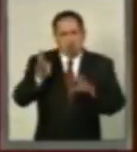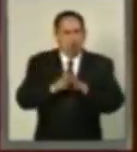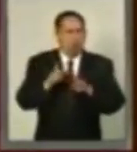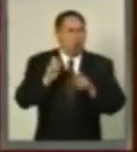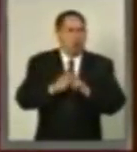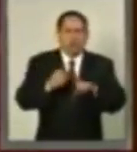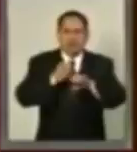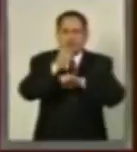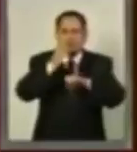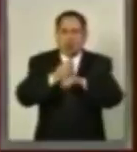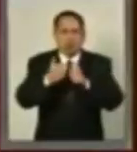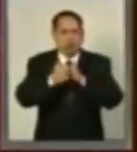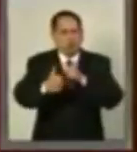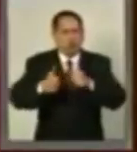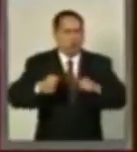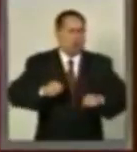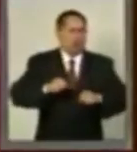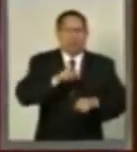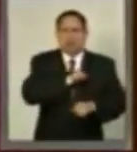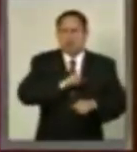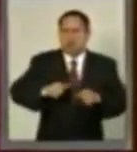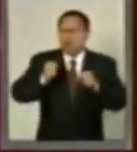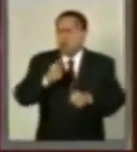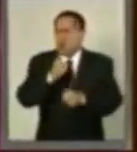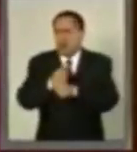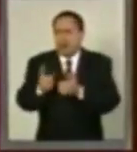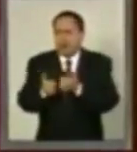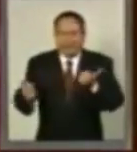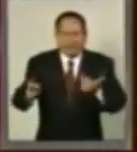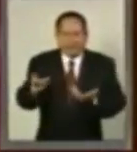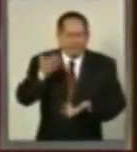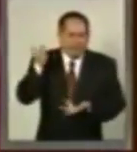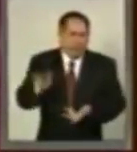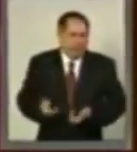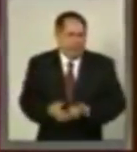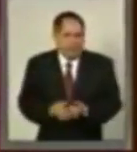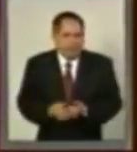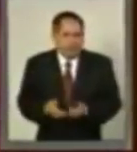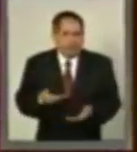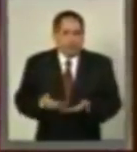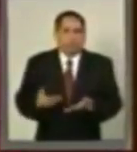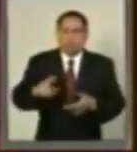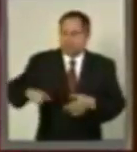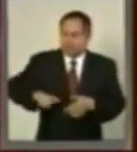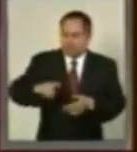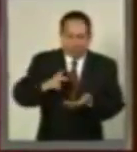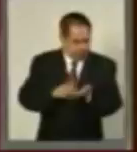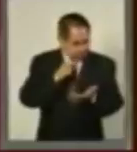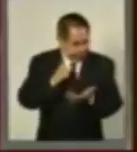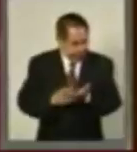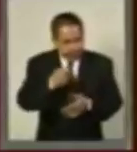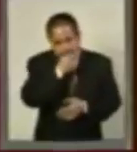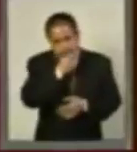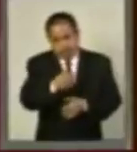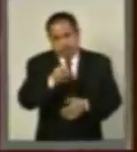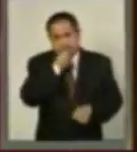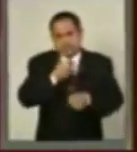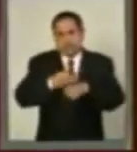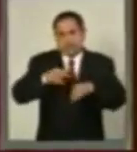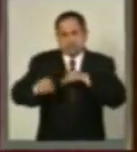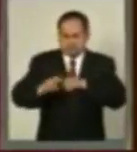de estados y municipios en materia de seguridad pública. Este gobierno, lo ha dicho el secretario de Gobernación,